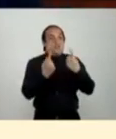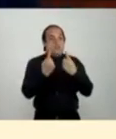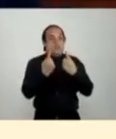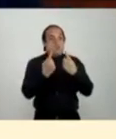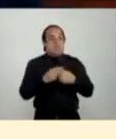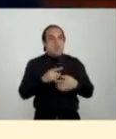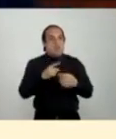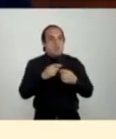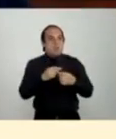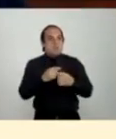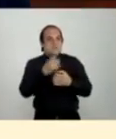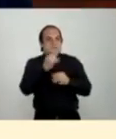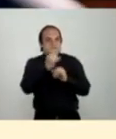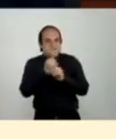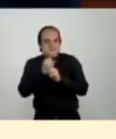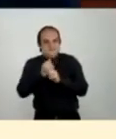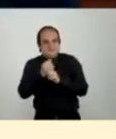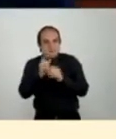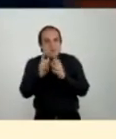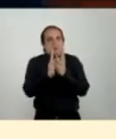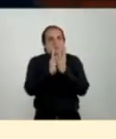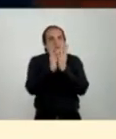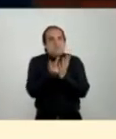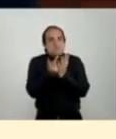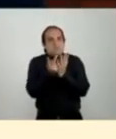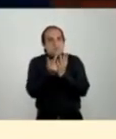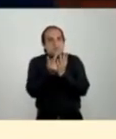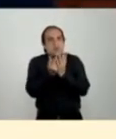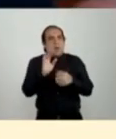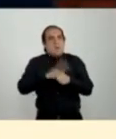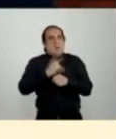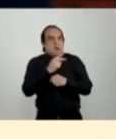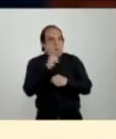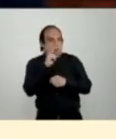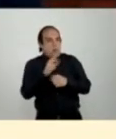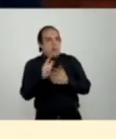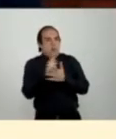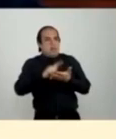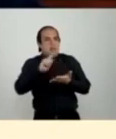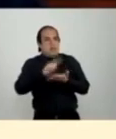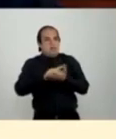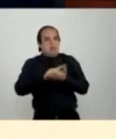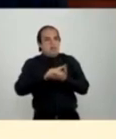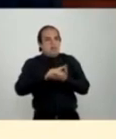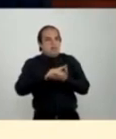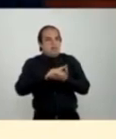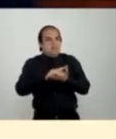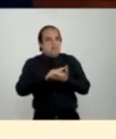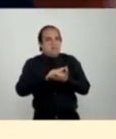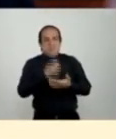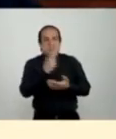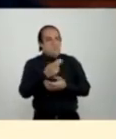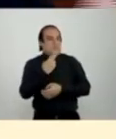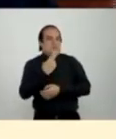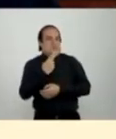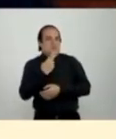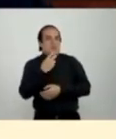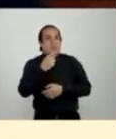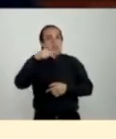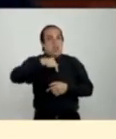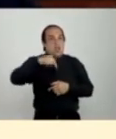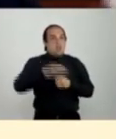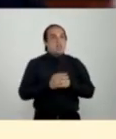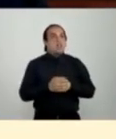el detective es un periodista, porque yo acá la ley, el detective, yo acá no, eso no funciona. Entonces, aquí lo que funciona es